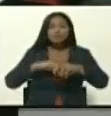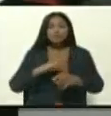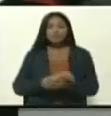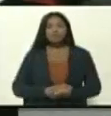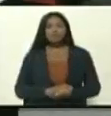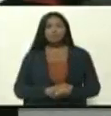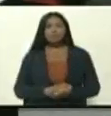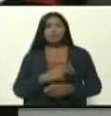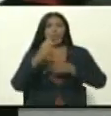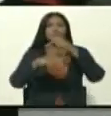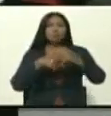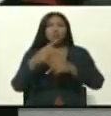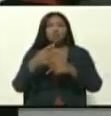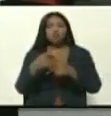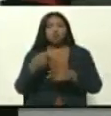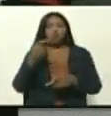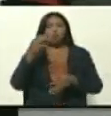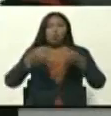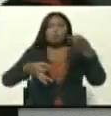y al proceso penal.